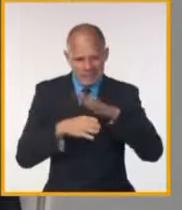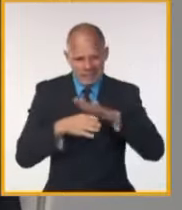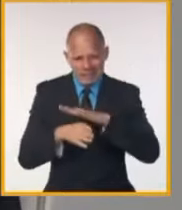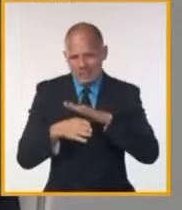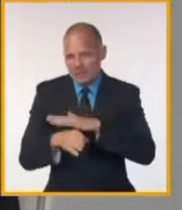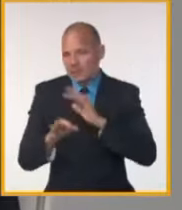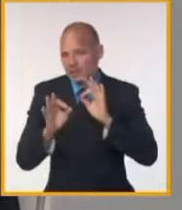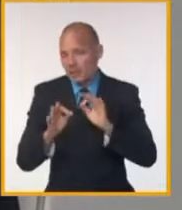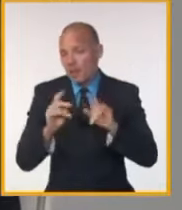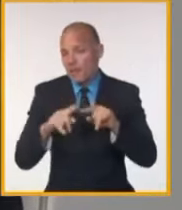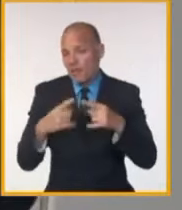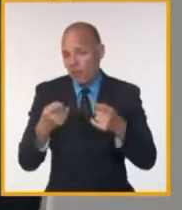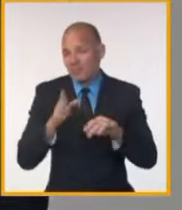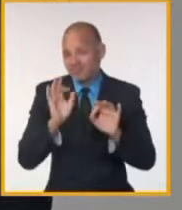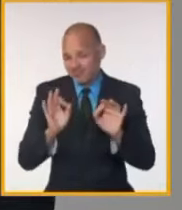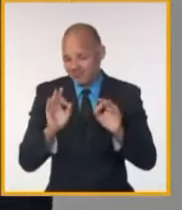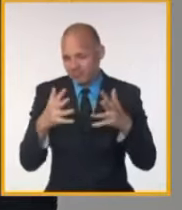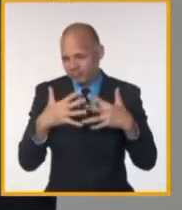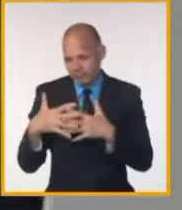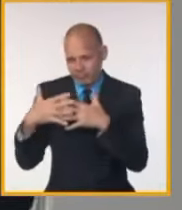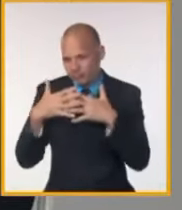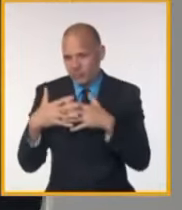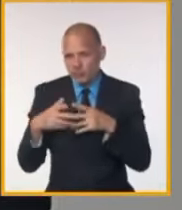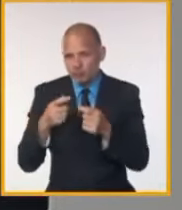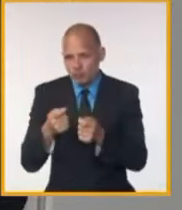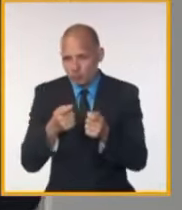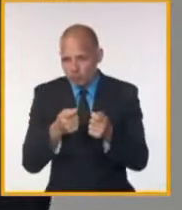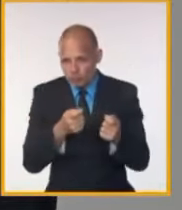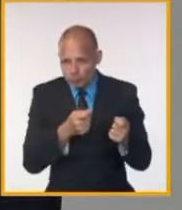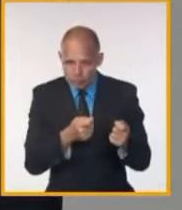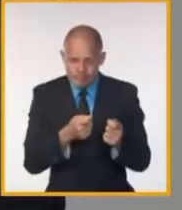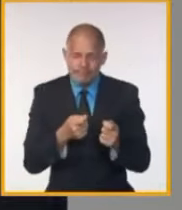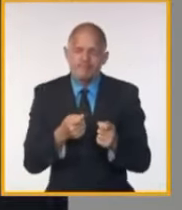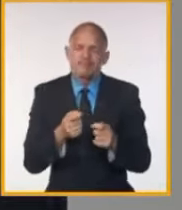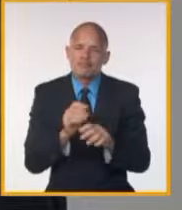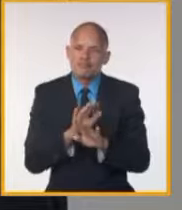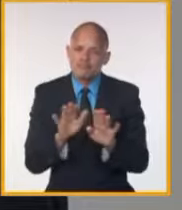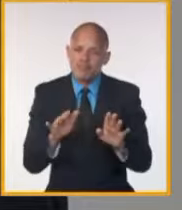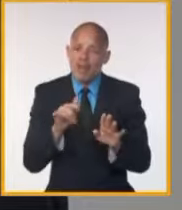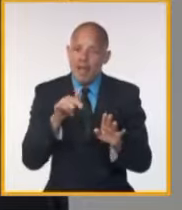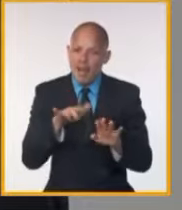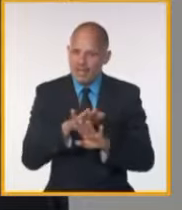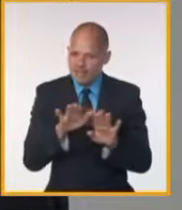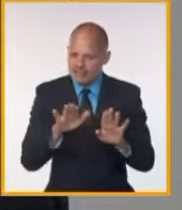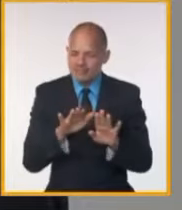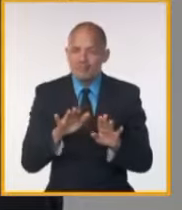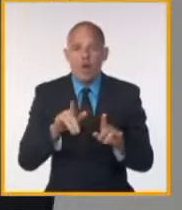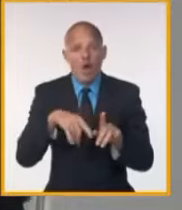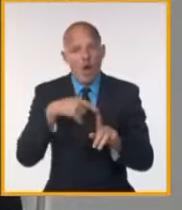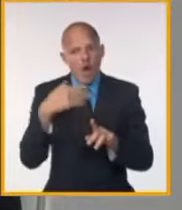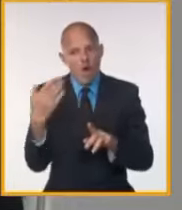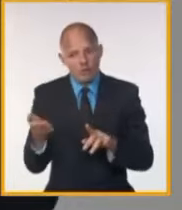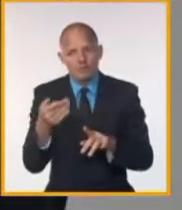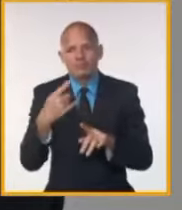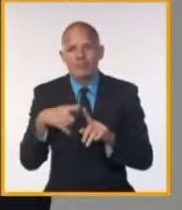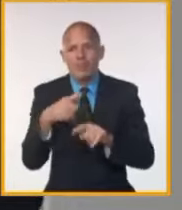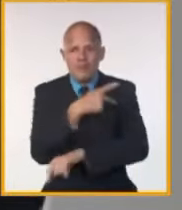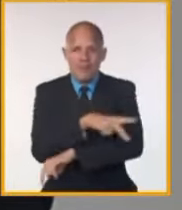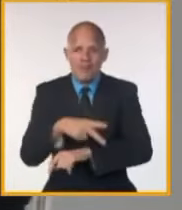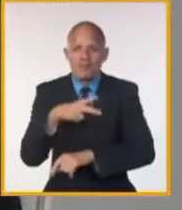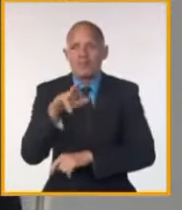por Estados Unidos y que logró que Irak entrara en guerra con los